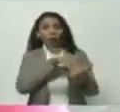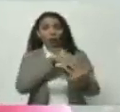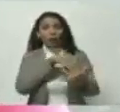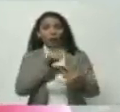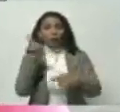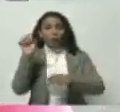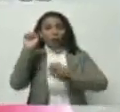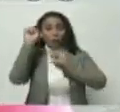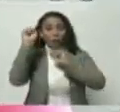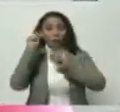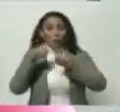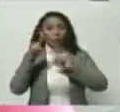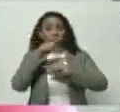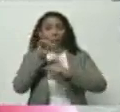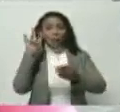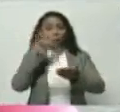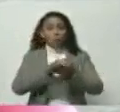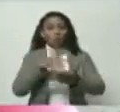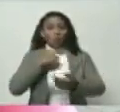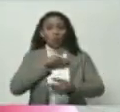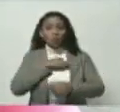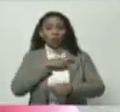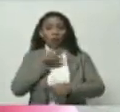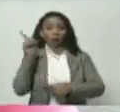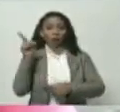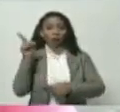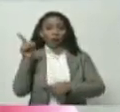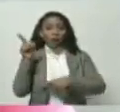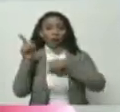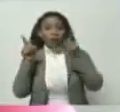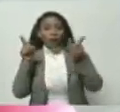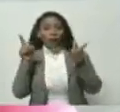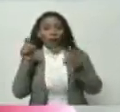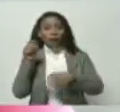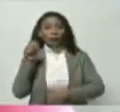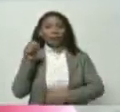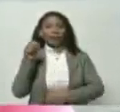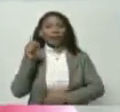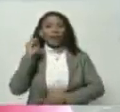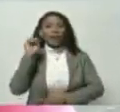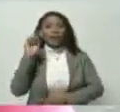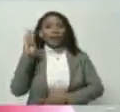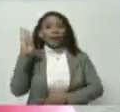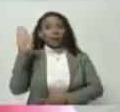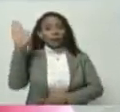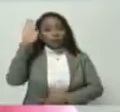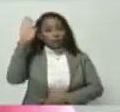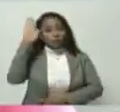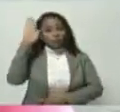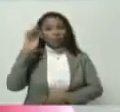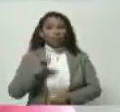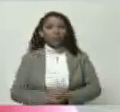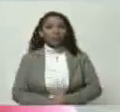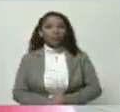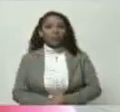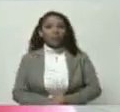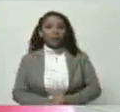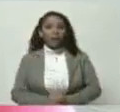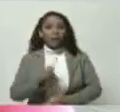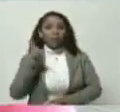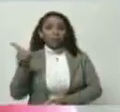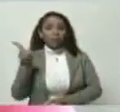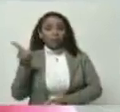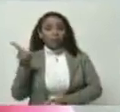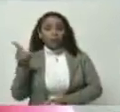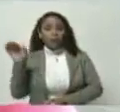Pero resulta ser que si el piloto de nosotros estuvo en Irak para defender al pueblo de ese país